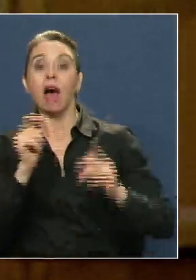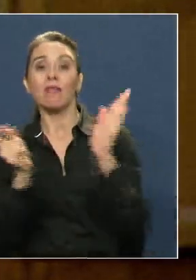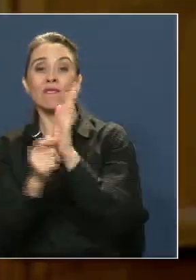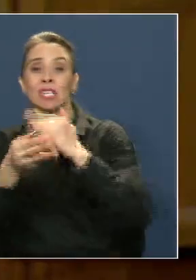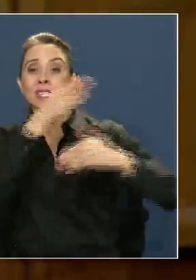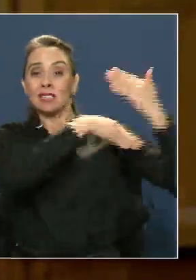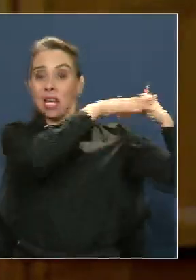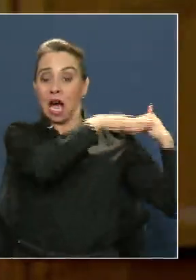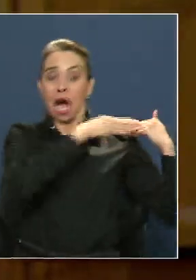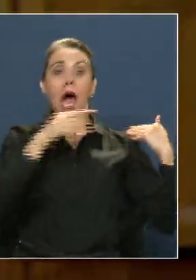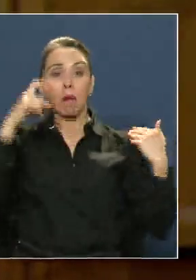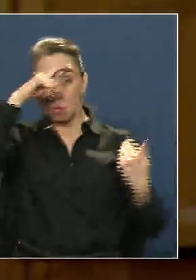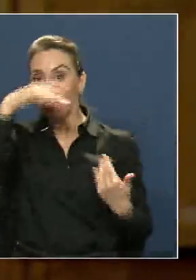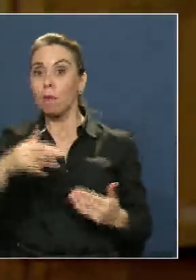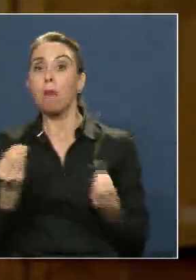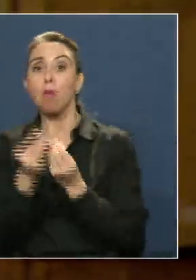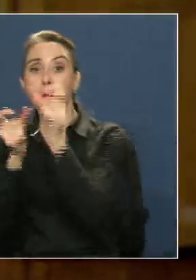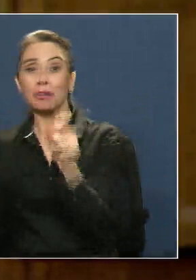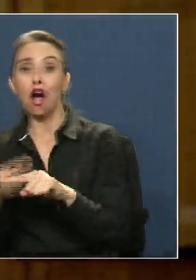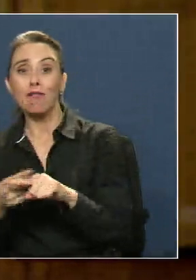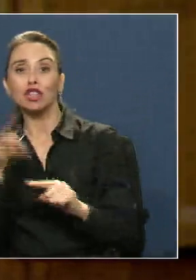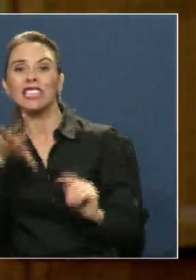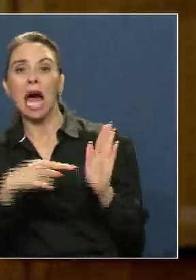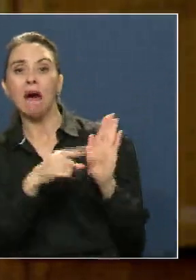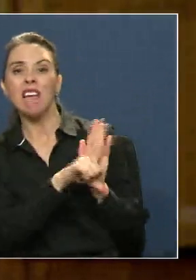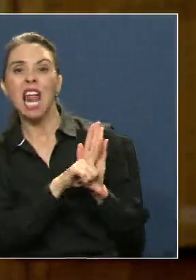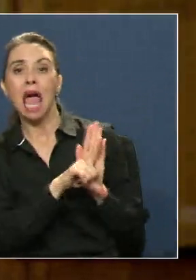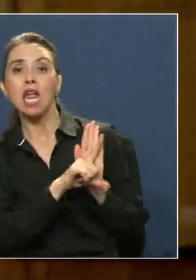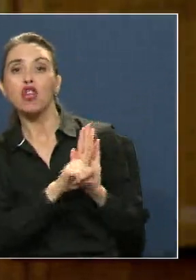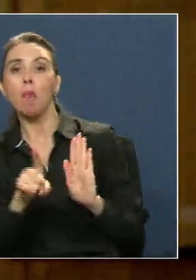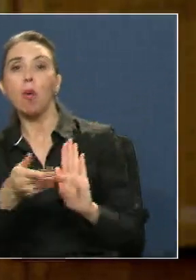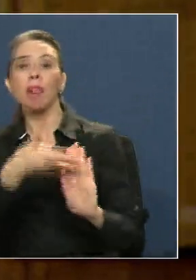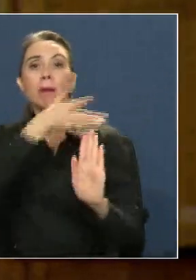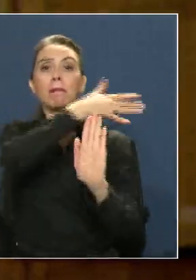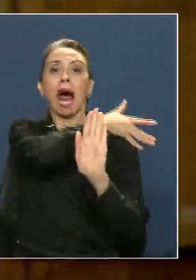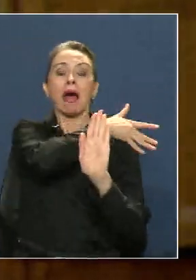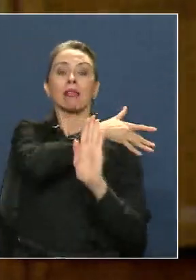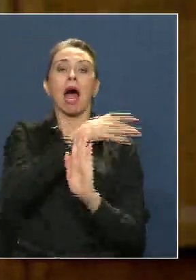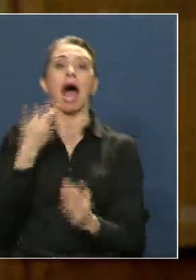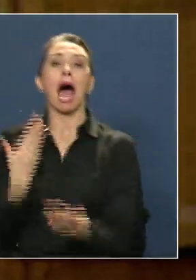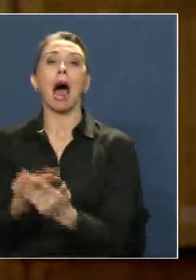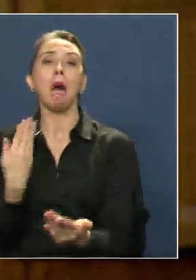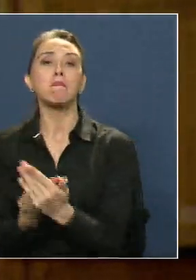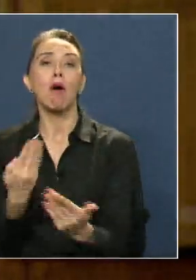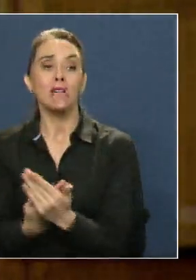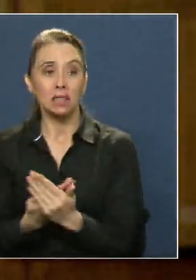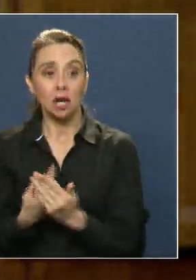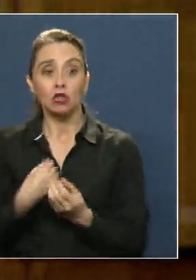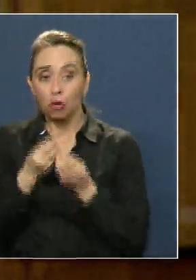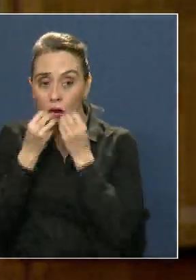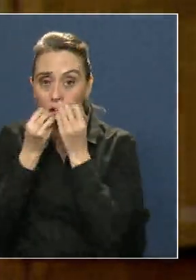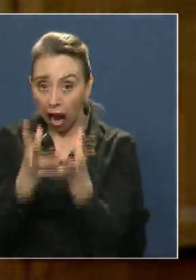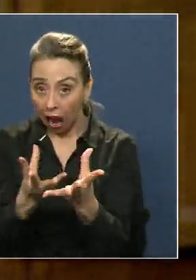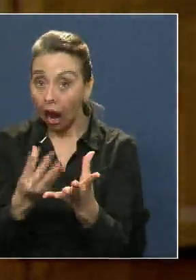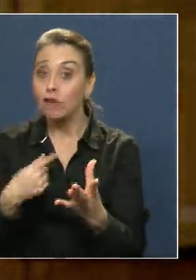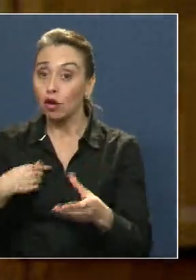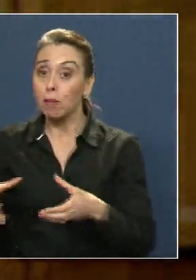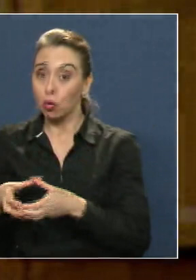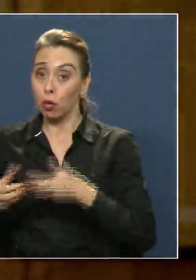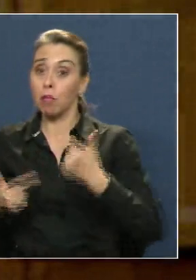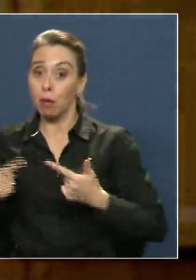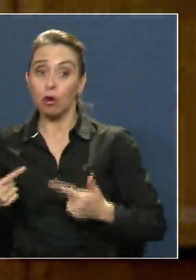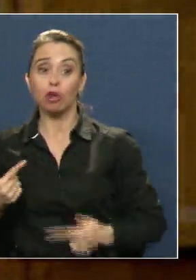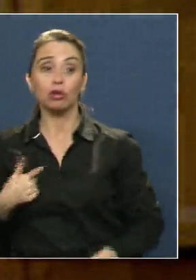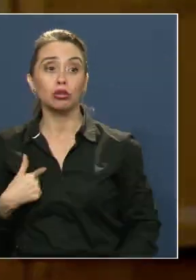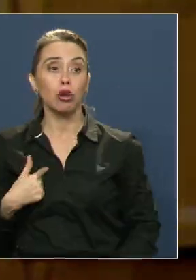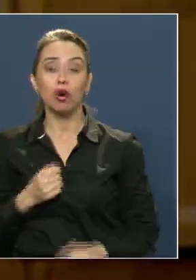abusadores se han aprovechado de esto. Yo lo digo con mucha sinceridad, con todos los costos que pueda tener con mi coalición. No